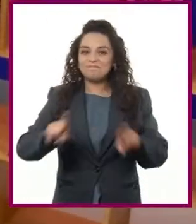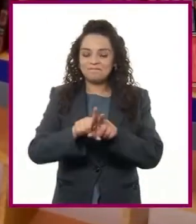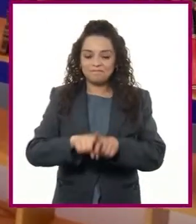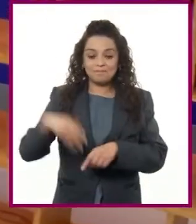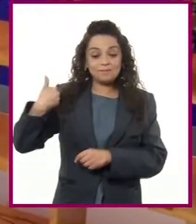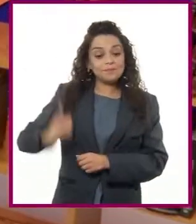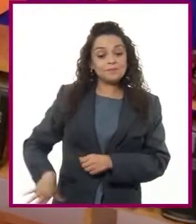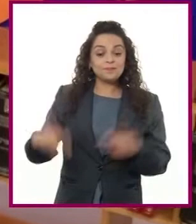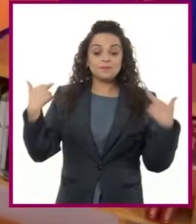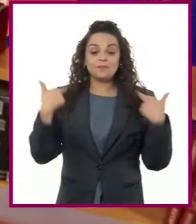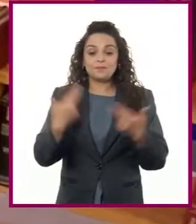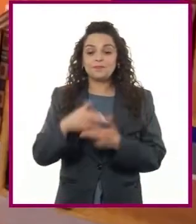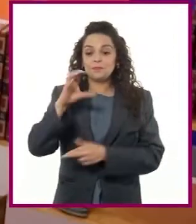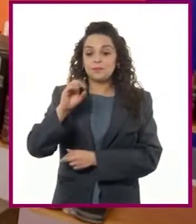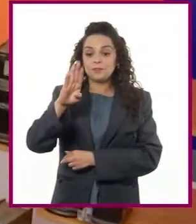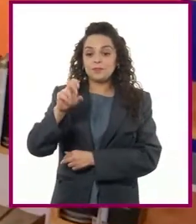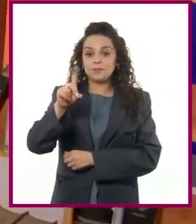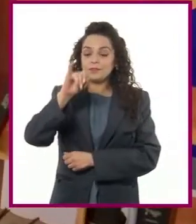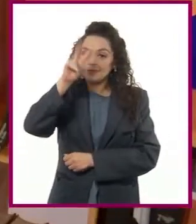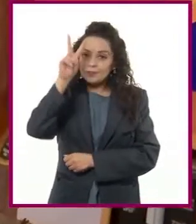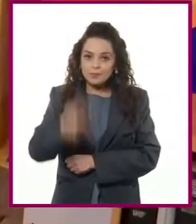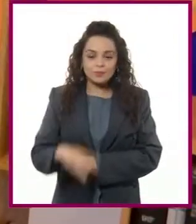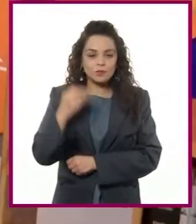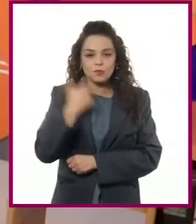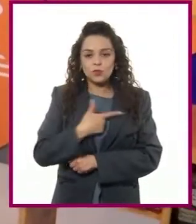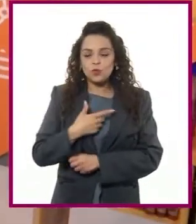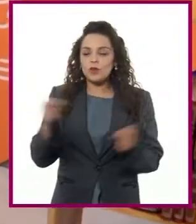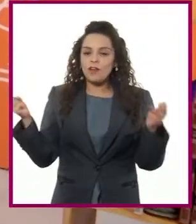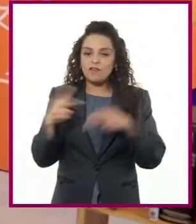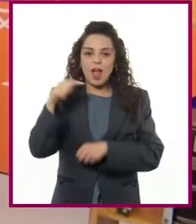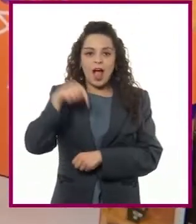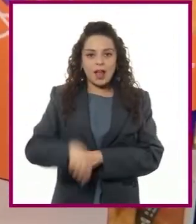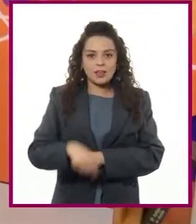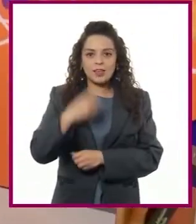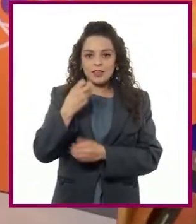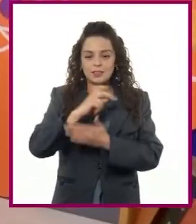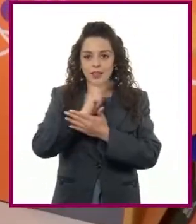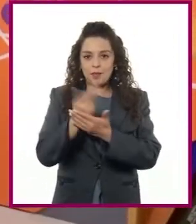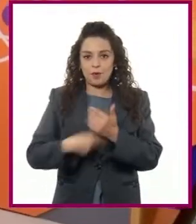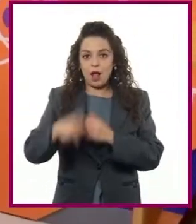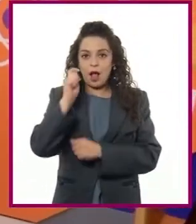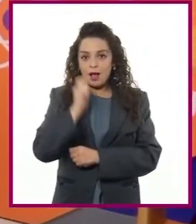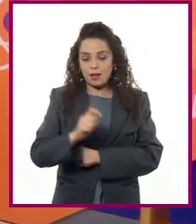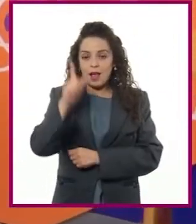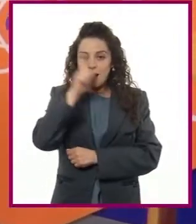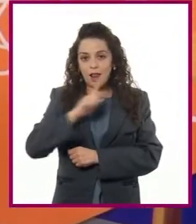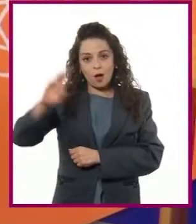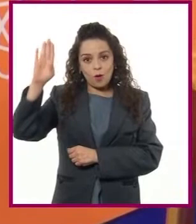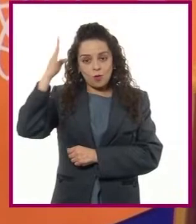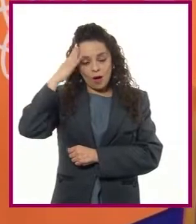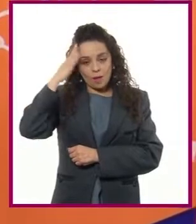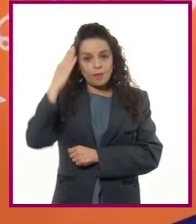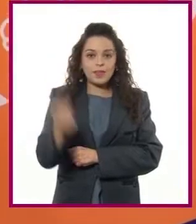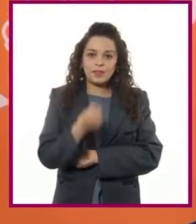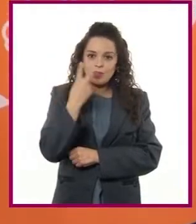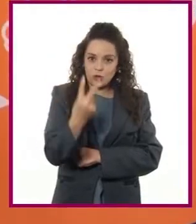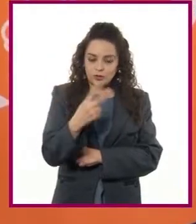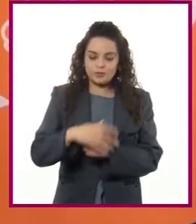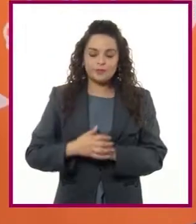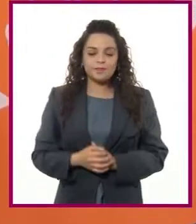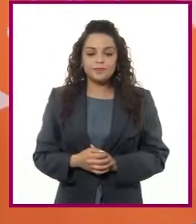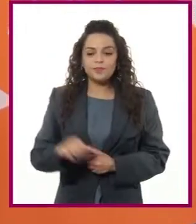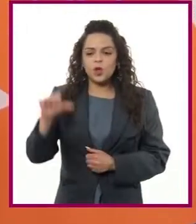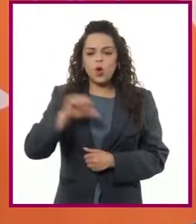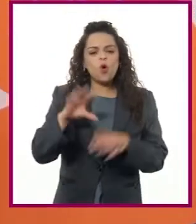Santos Huerta y efectivamente es un gusto encontrarnos por aquí en una sesión más de Lengua Materna 2. Hoy hablaremos